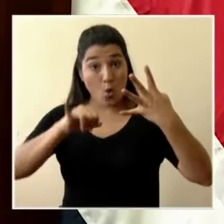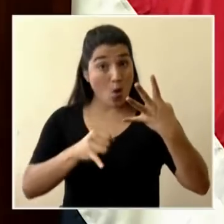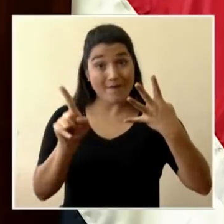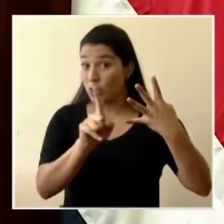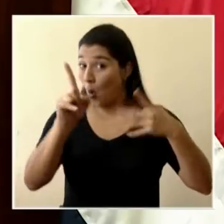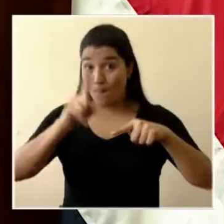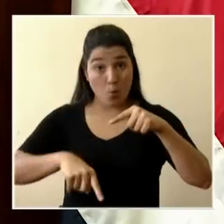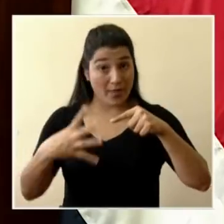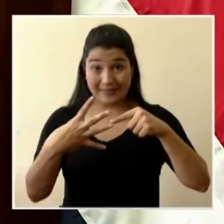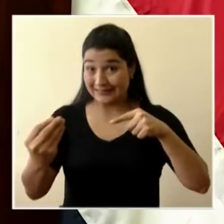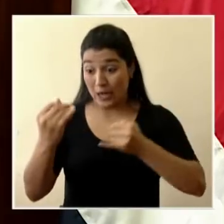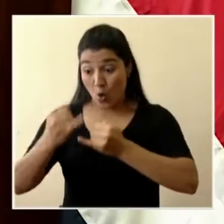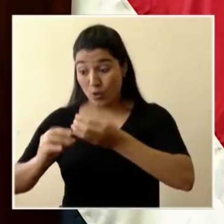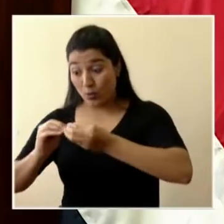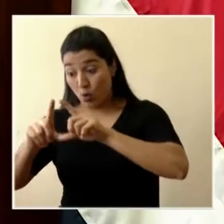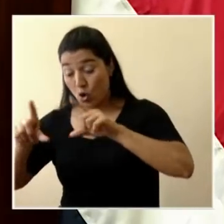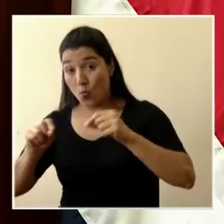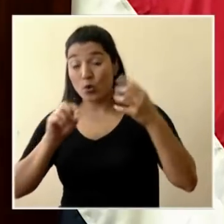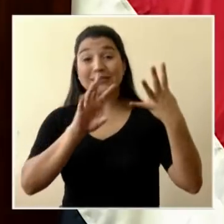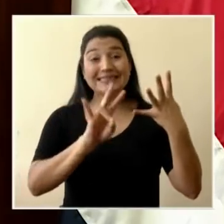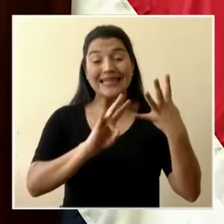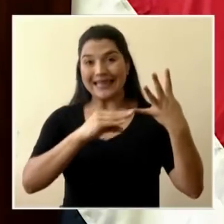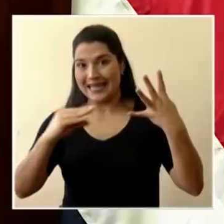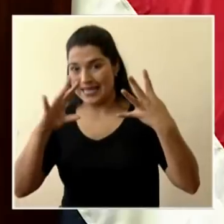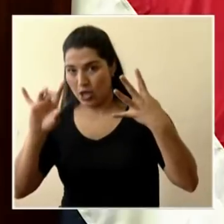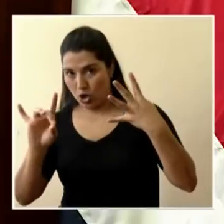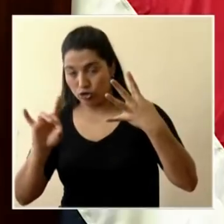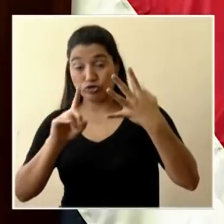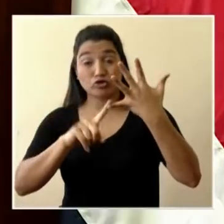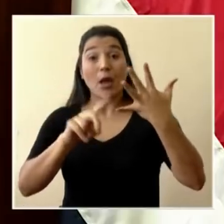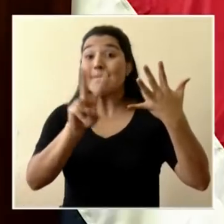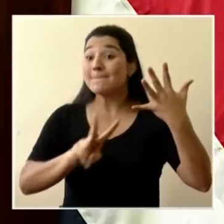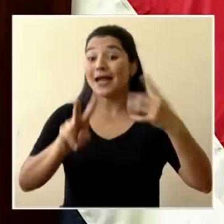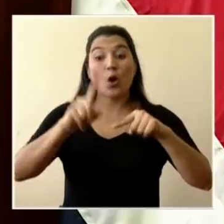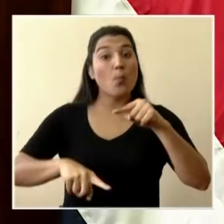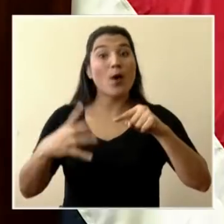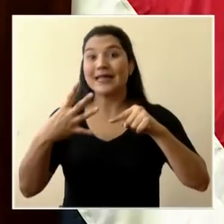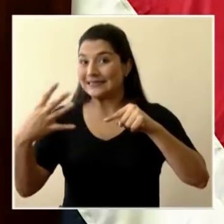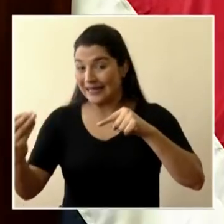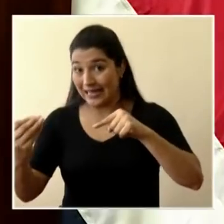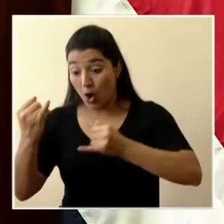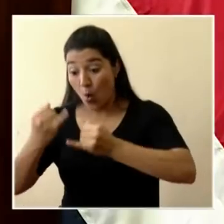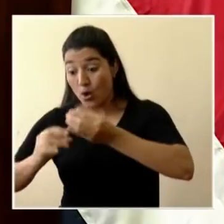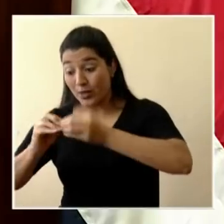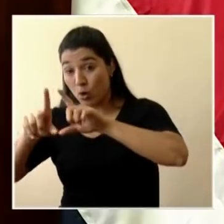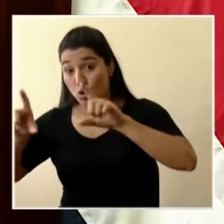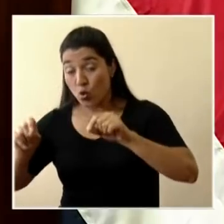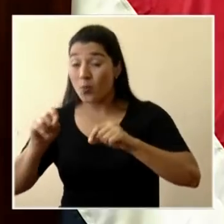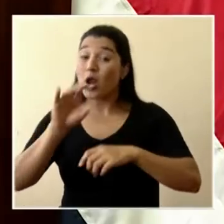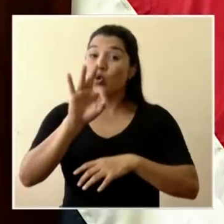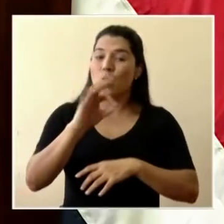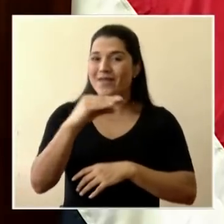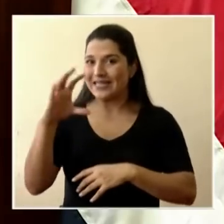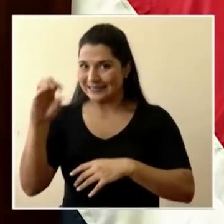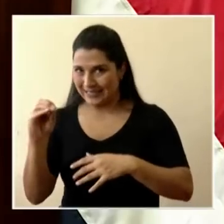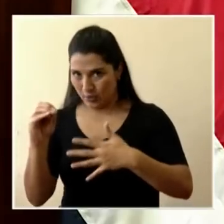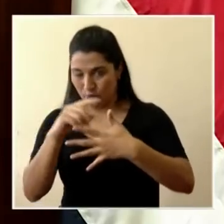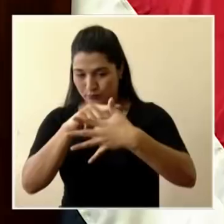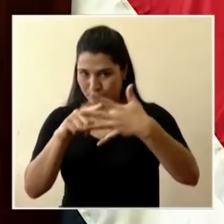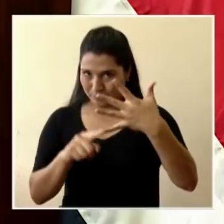no circulan 7 y 8. Y viernes no circulan 9 y 0. En todo el país. El resto